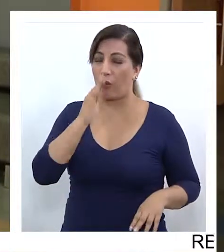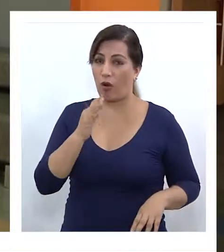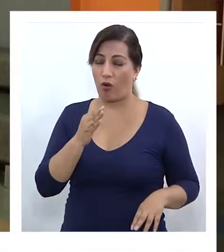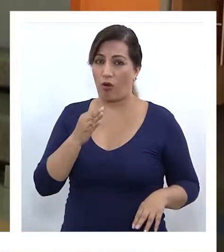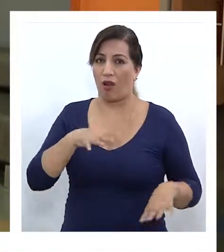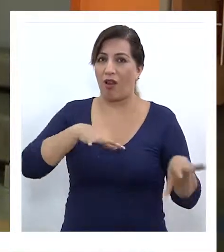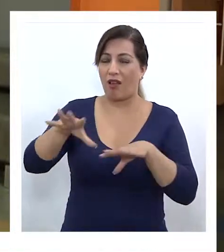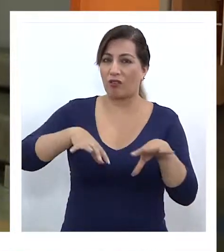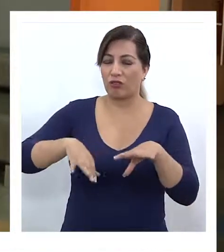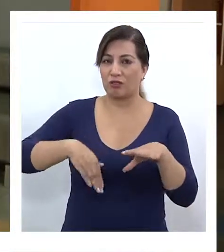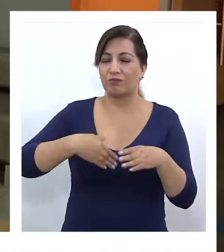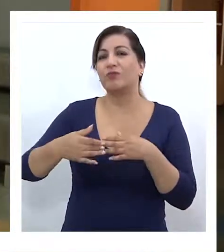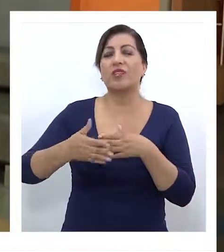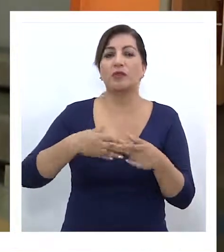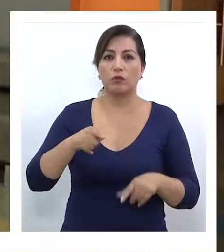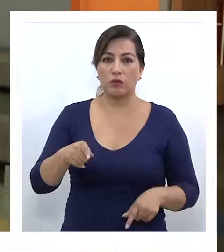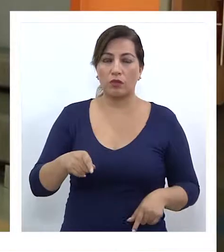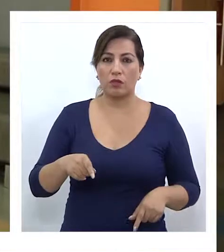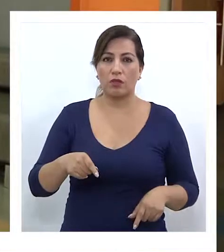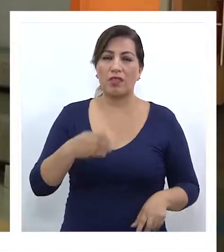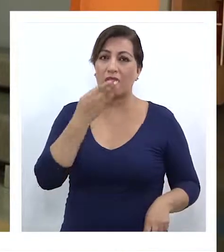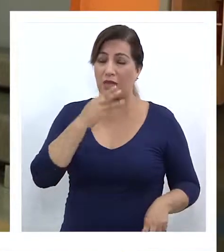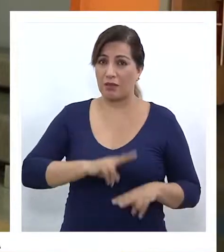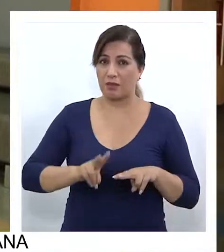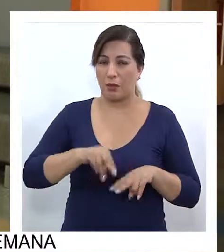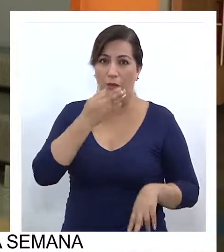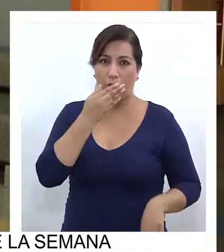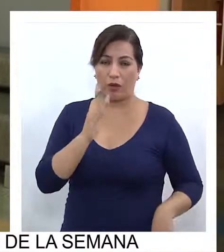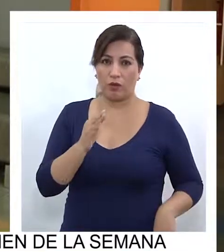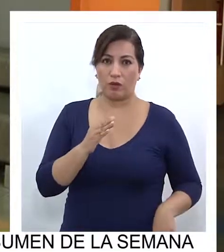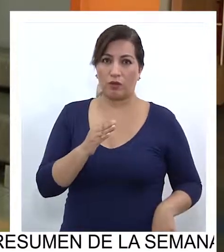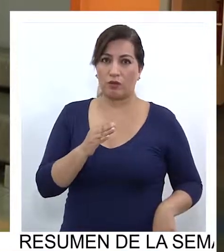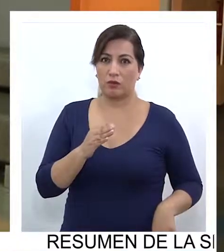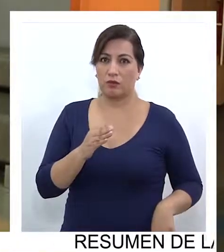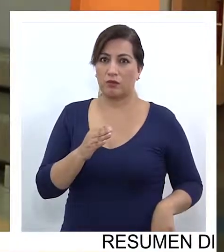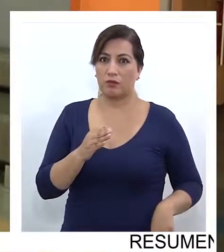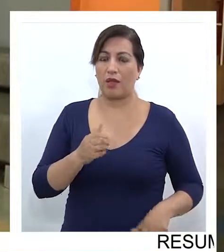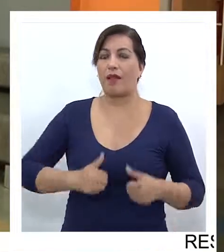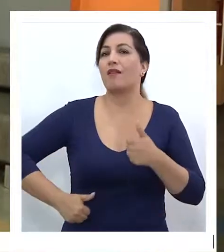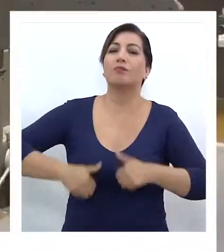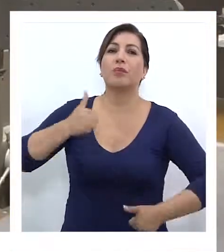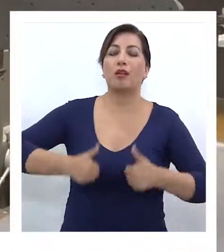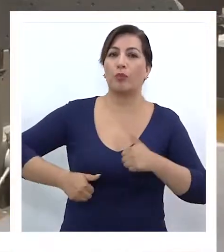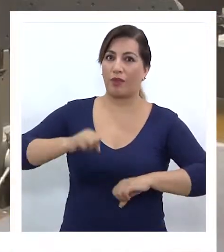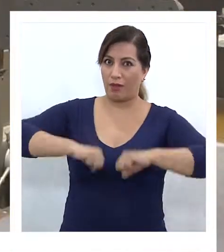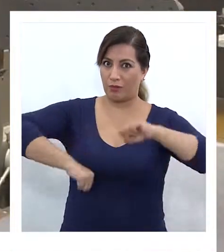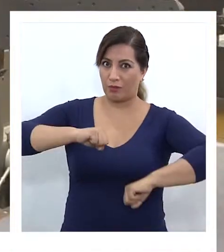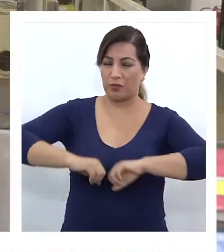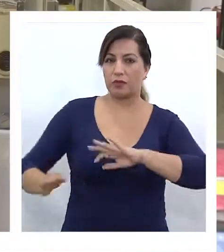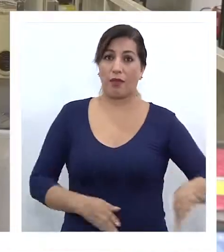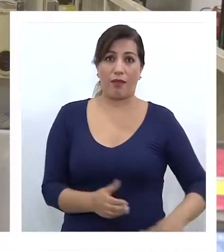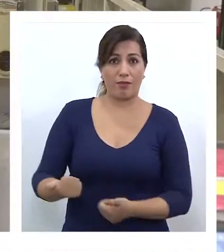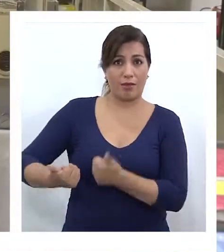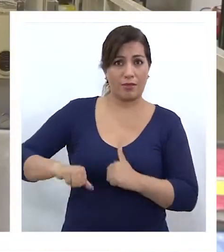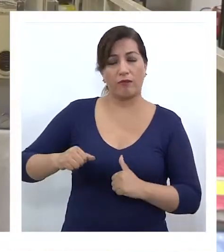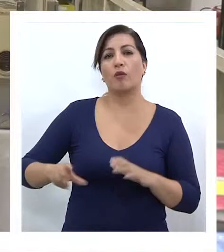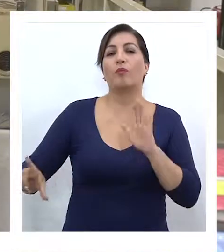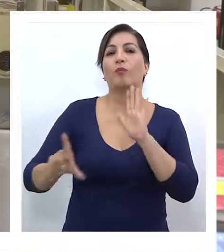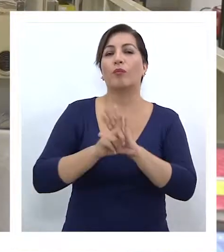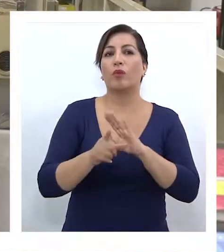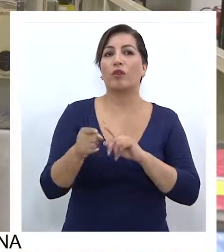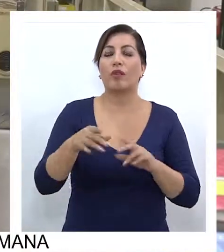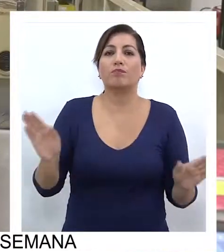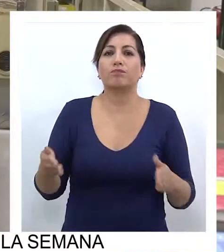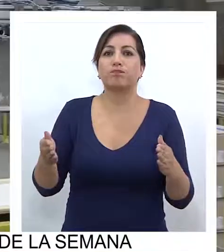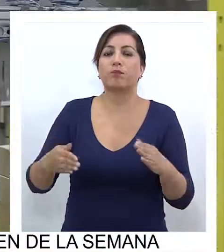naturales y optimizar la competitividad de la empresa. El desafío para esta ley